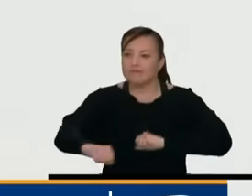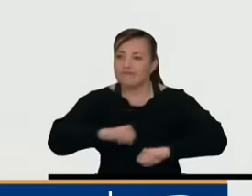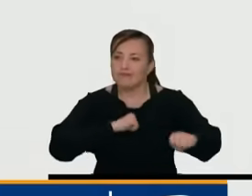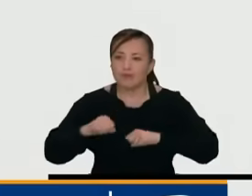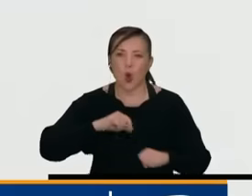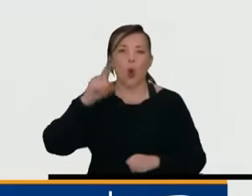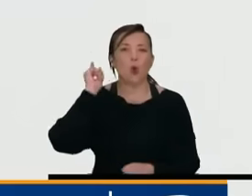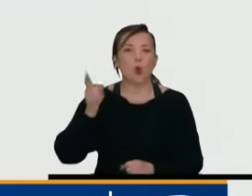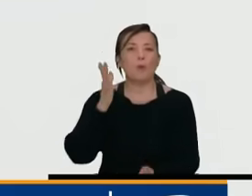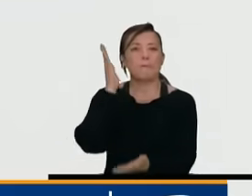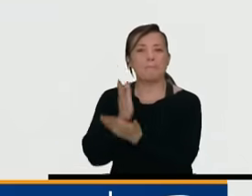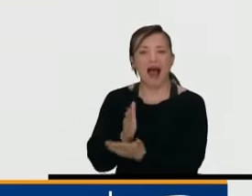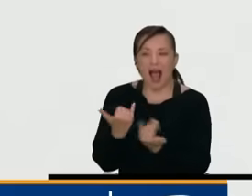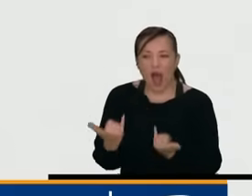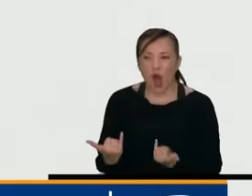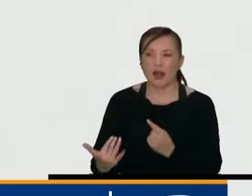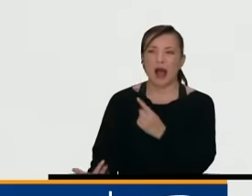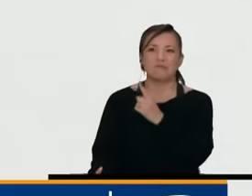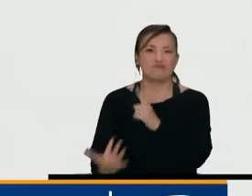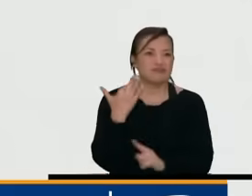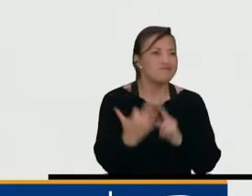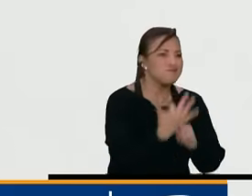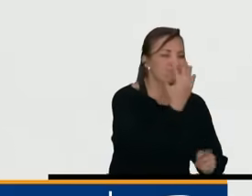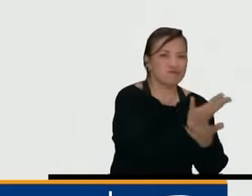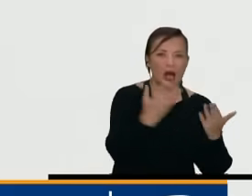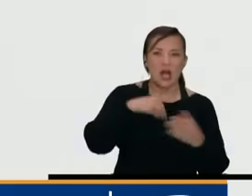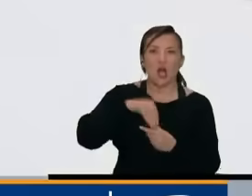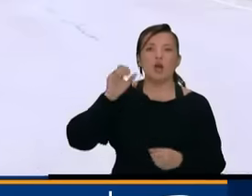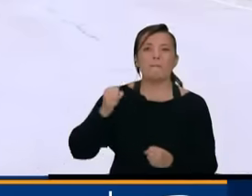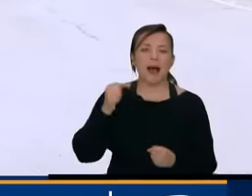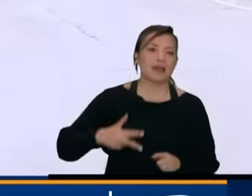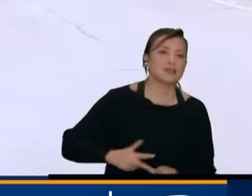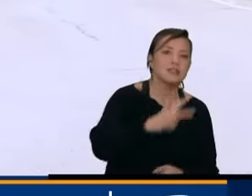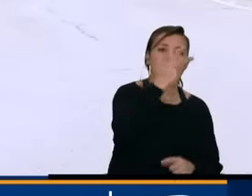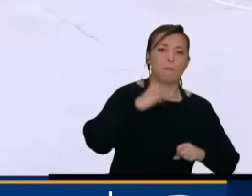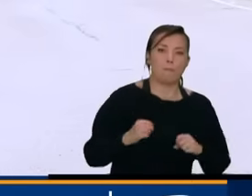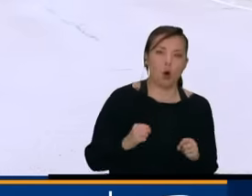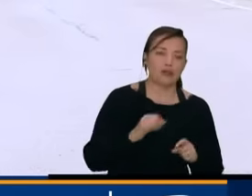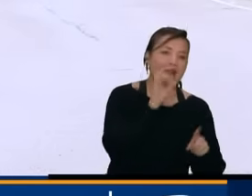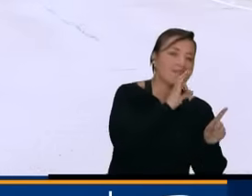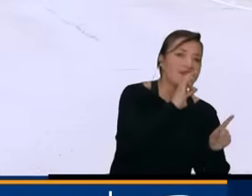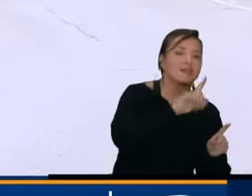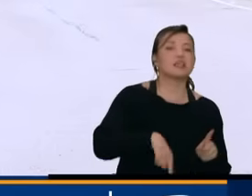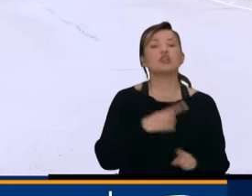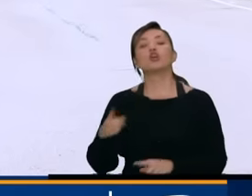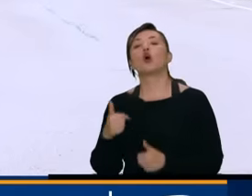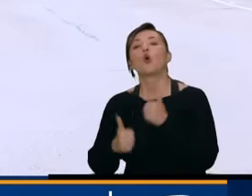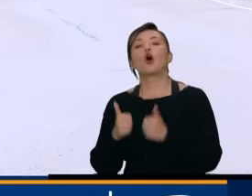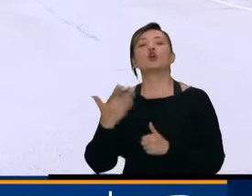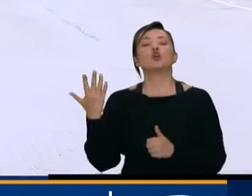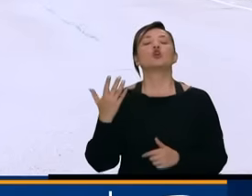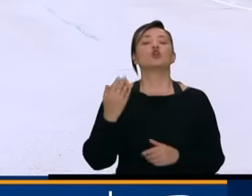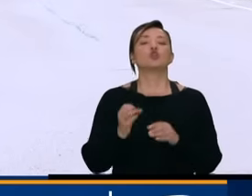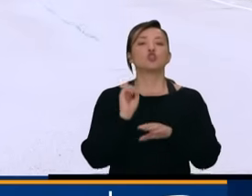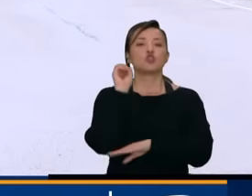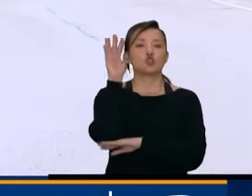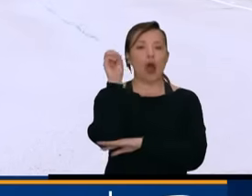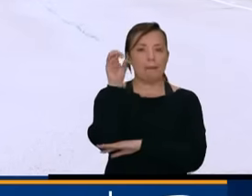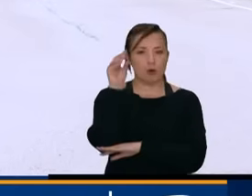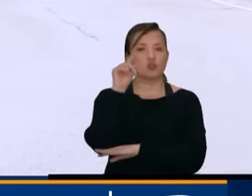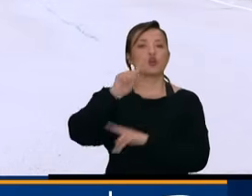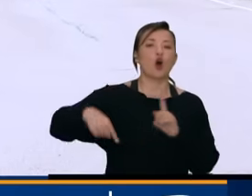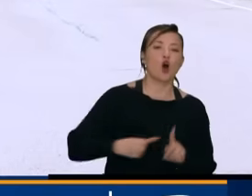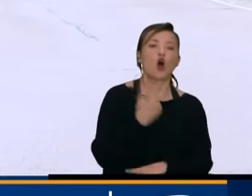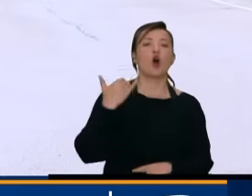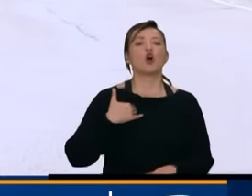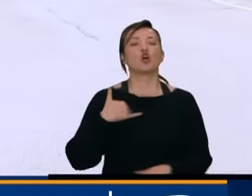la afectación que estamos teniendo en la infraestructura en los corredores Bogotá, Villavicencio y Sogamoso, Yopal. En este momento,